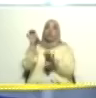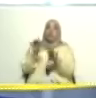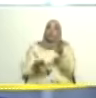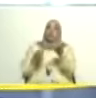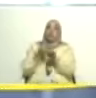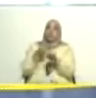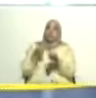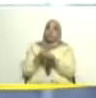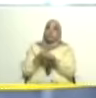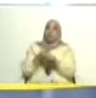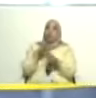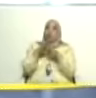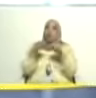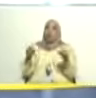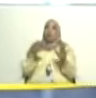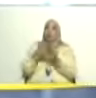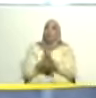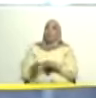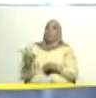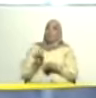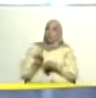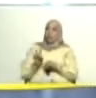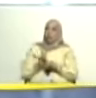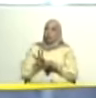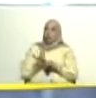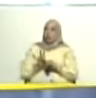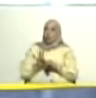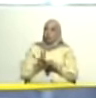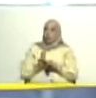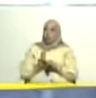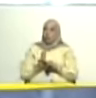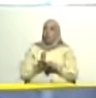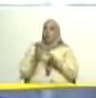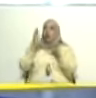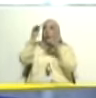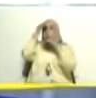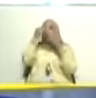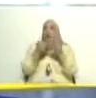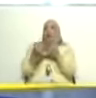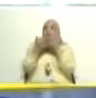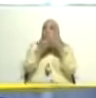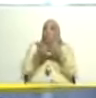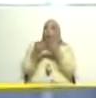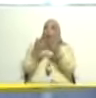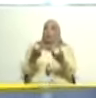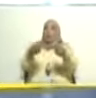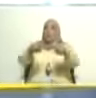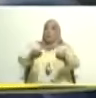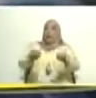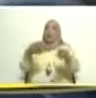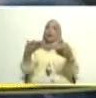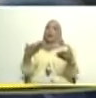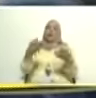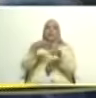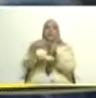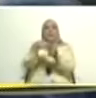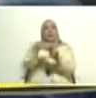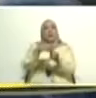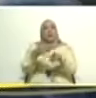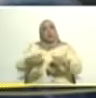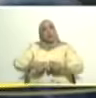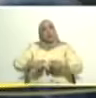números, presidente, sobre todo el caso Venezuela, nosotros que nos hemos dedicado a estudiar el bloqueo económico y los empresarios saben porque